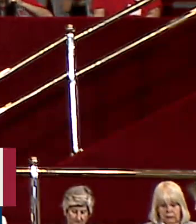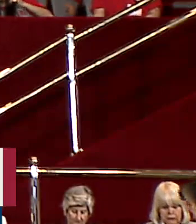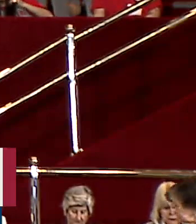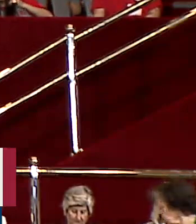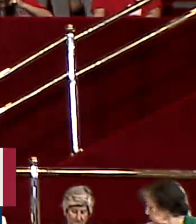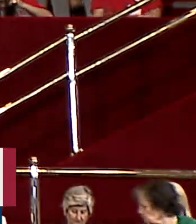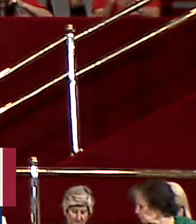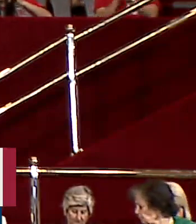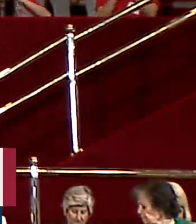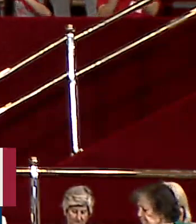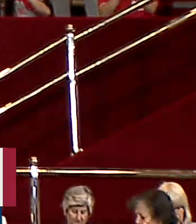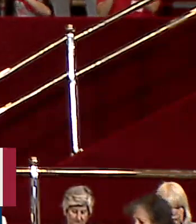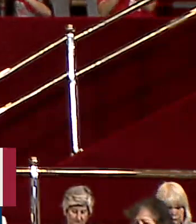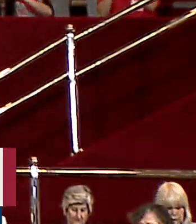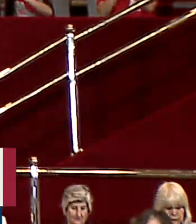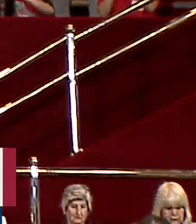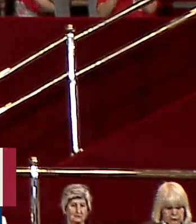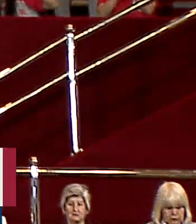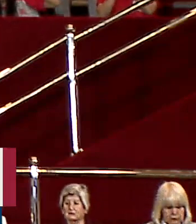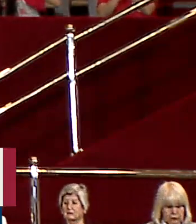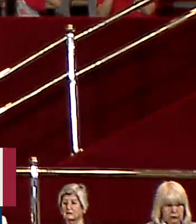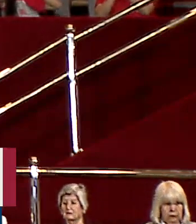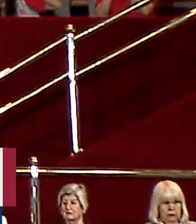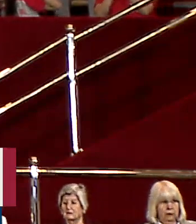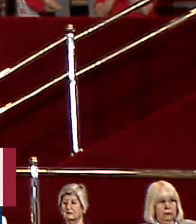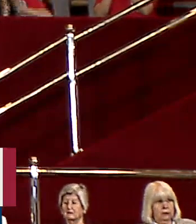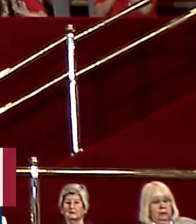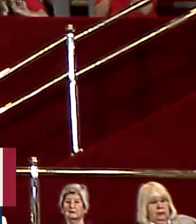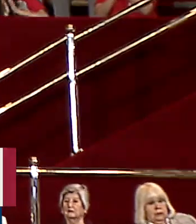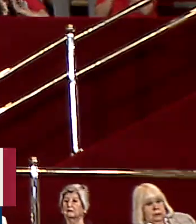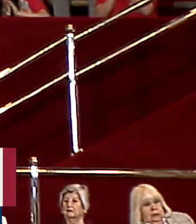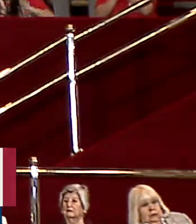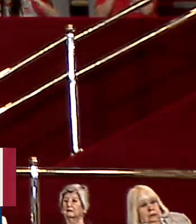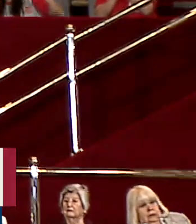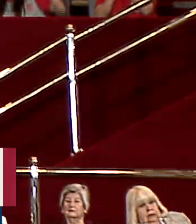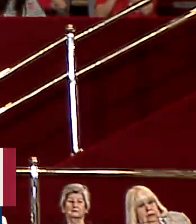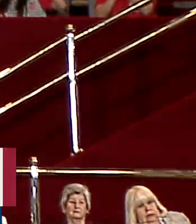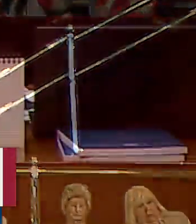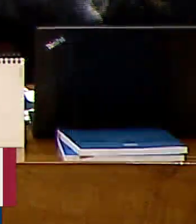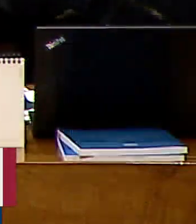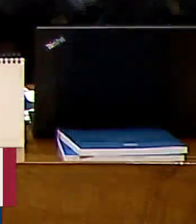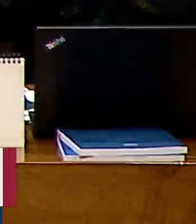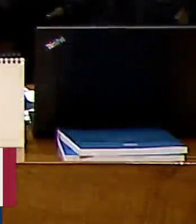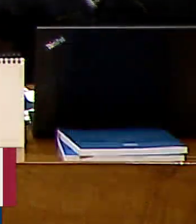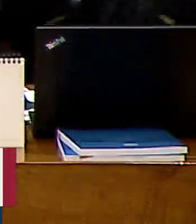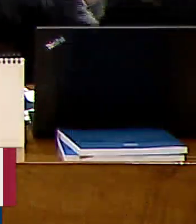Montero, que está aquí en la testera. Sean ustedes muy bienvenidas y bienvenidos.